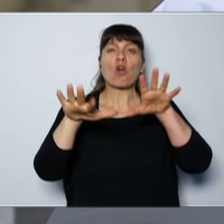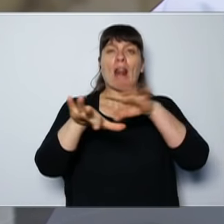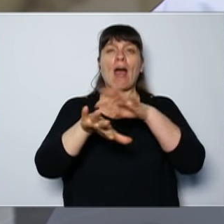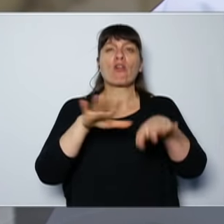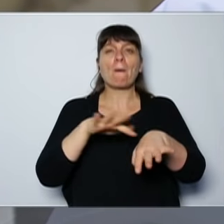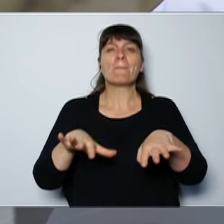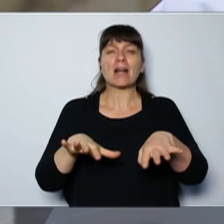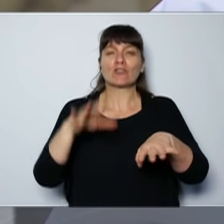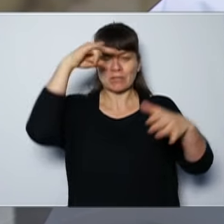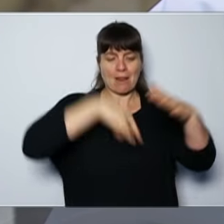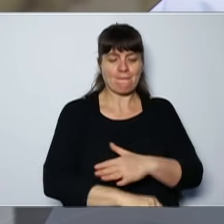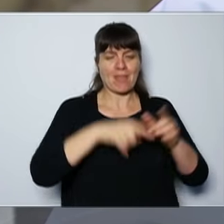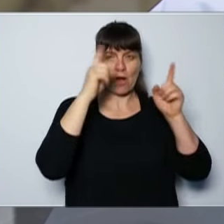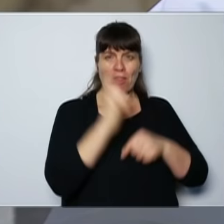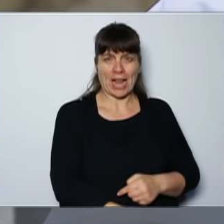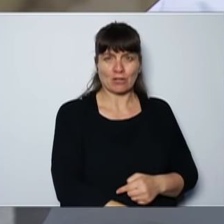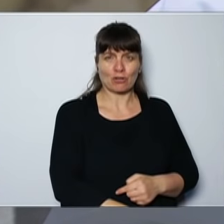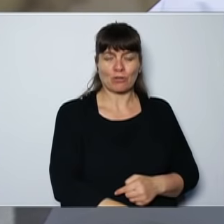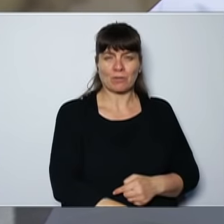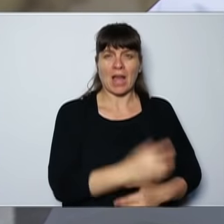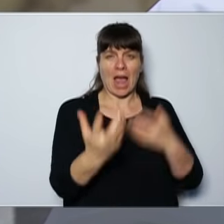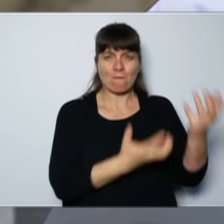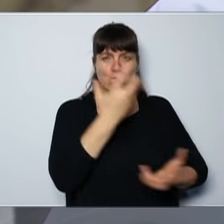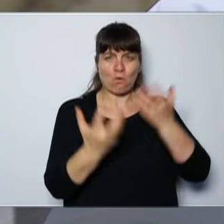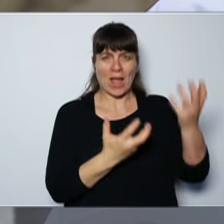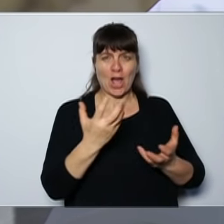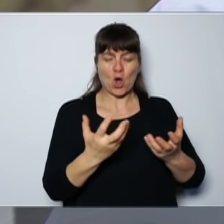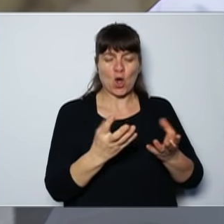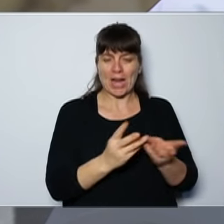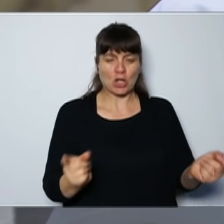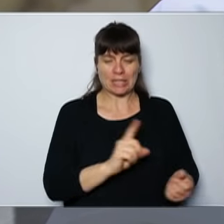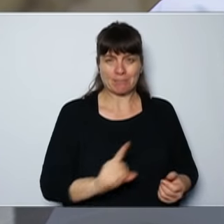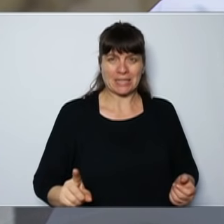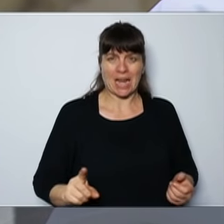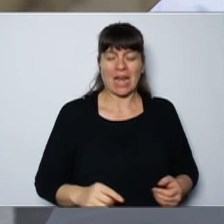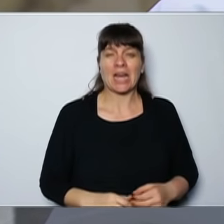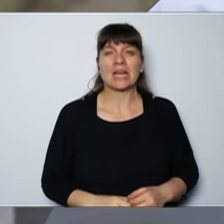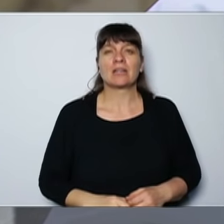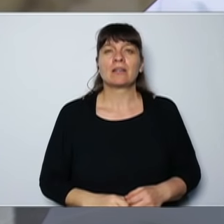dos manos al infierno, al fuego inextinguible.